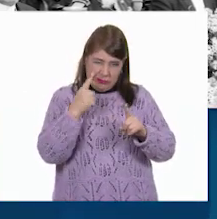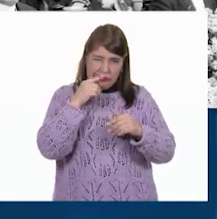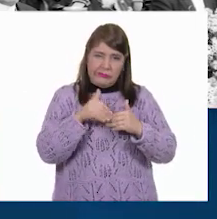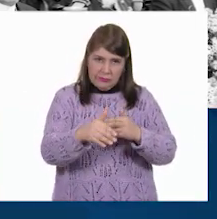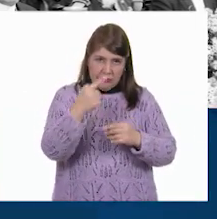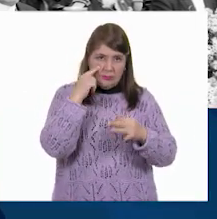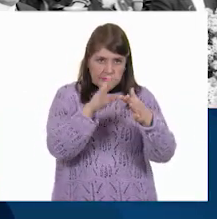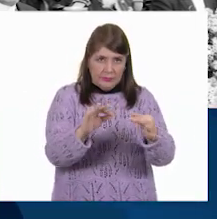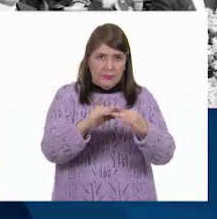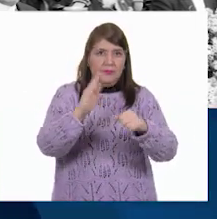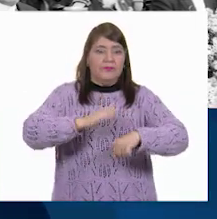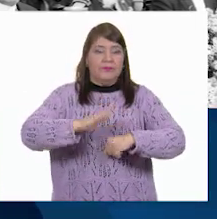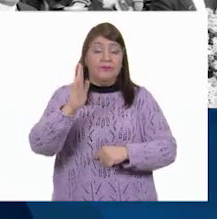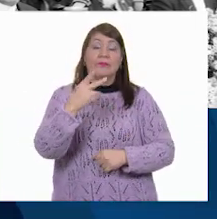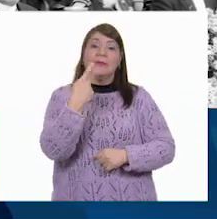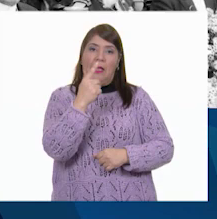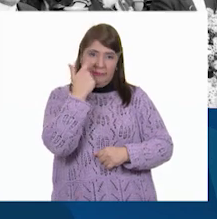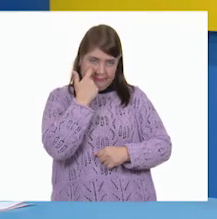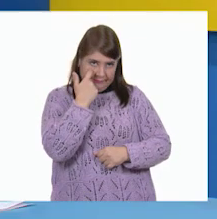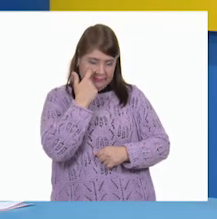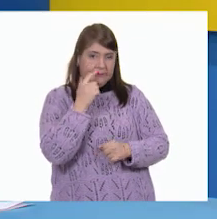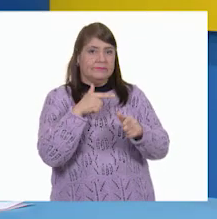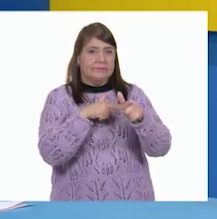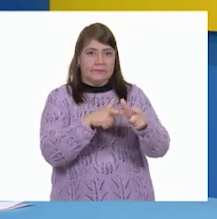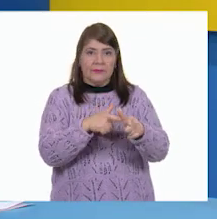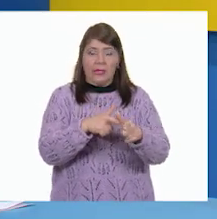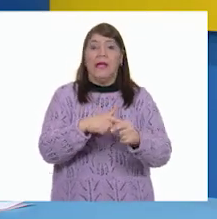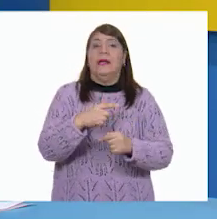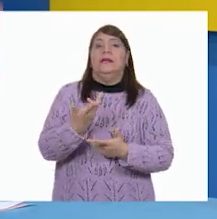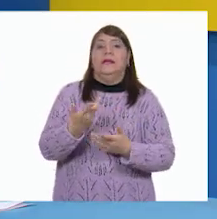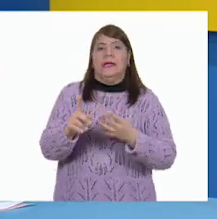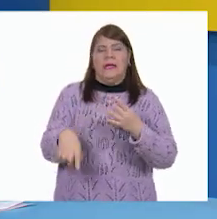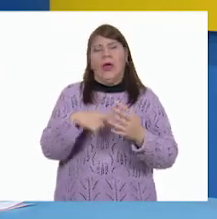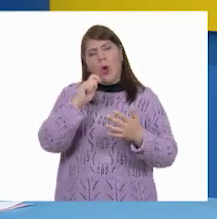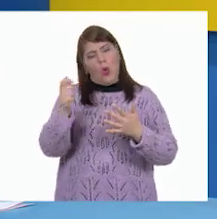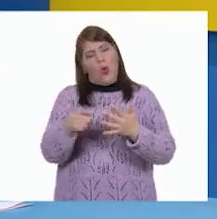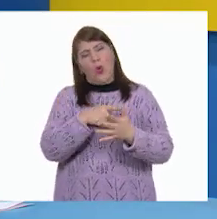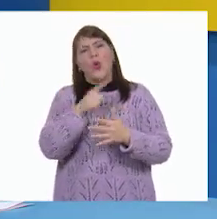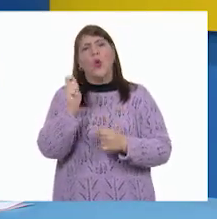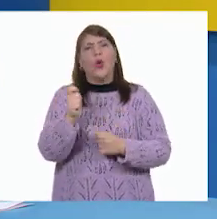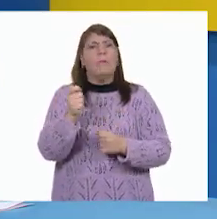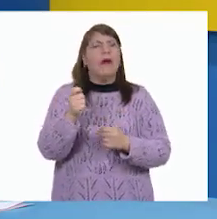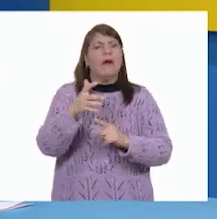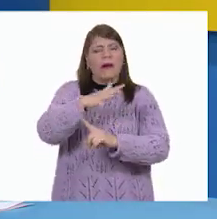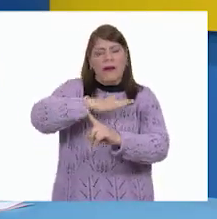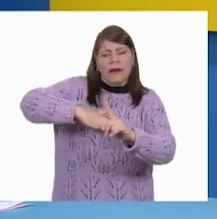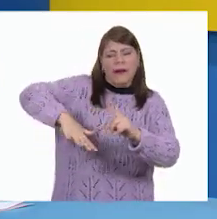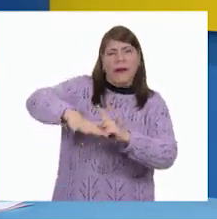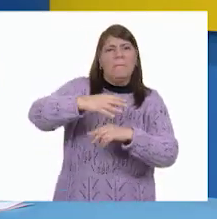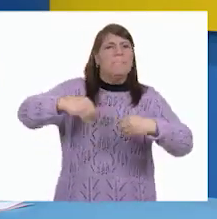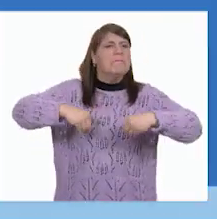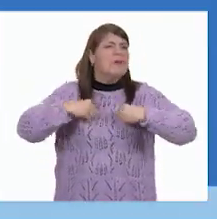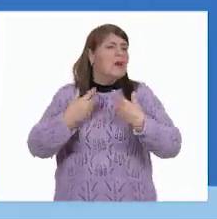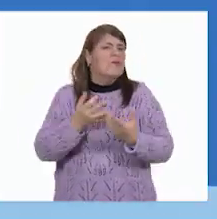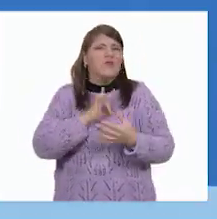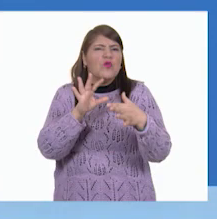adelante. Pero bien, continuemos. Finalmente, ¿qué aspectos de la vida cotidiana pueden mencionar?